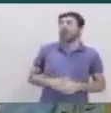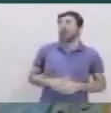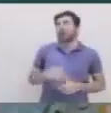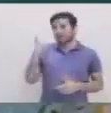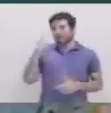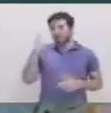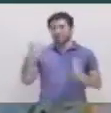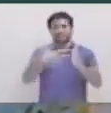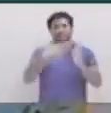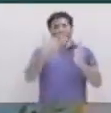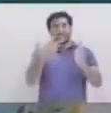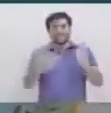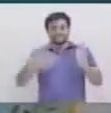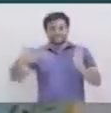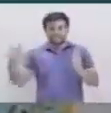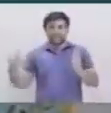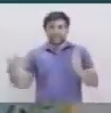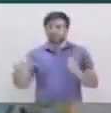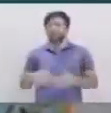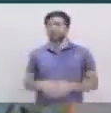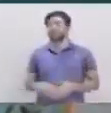escudo. Muy bien.